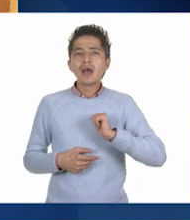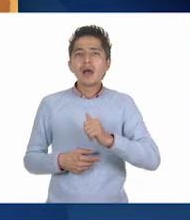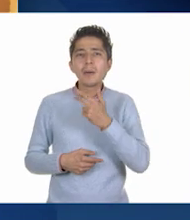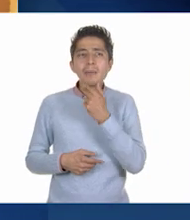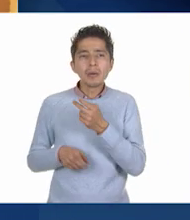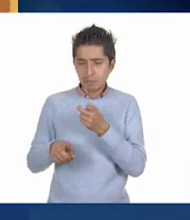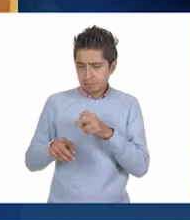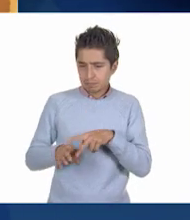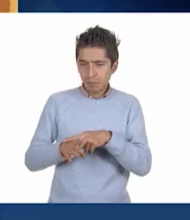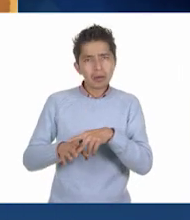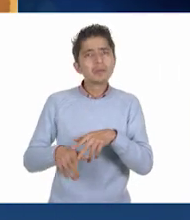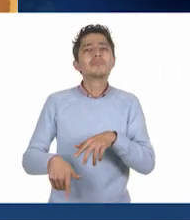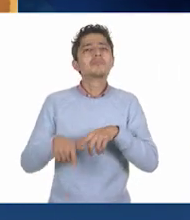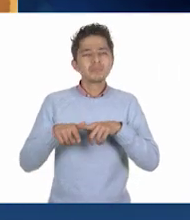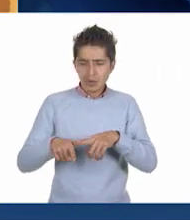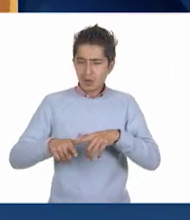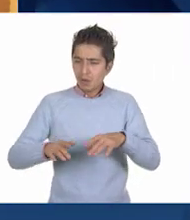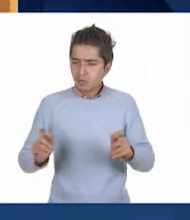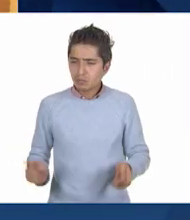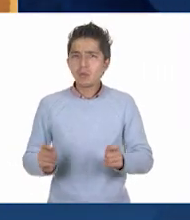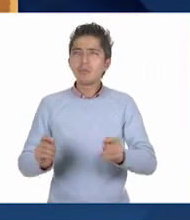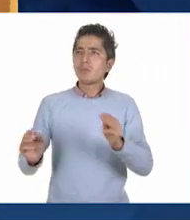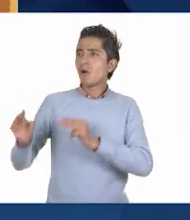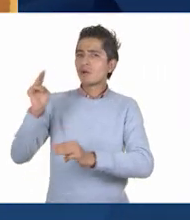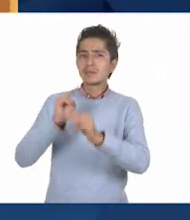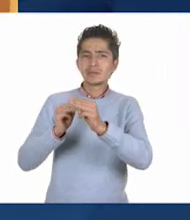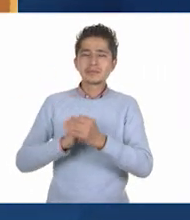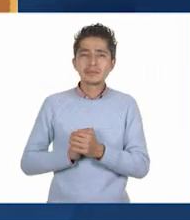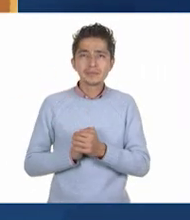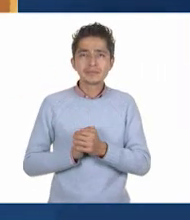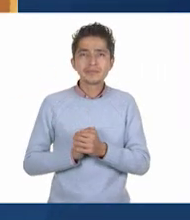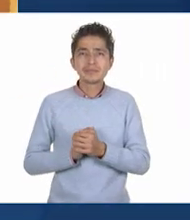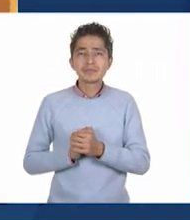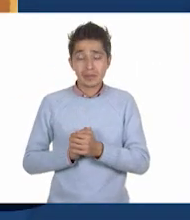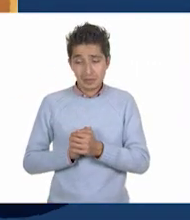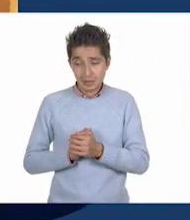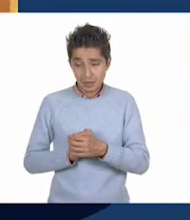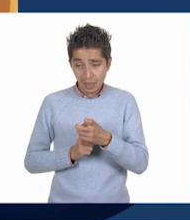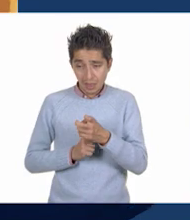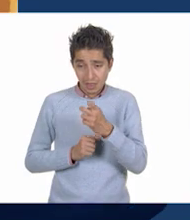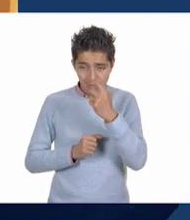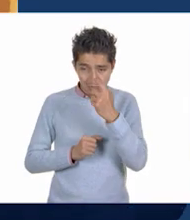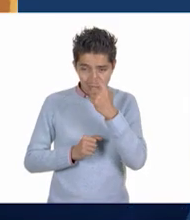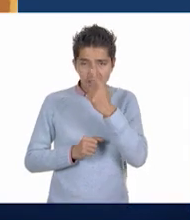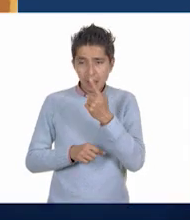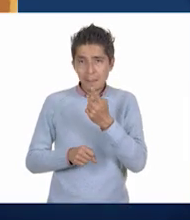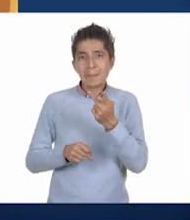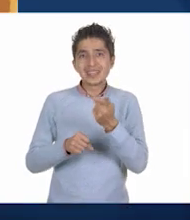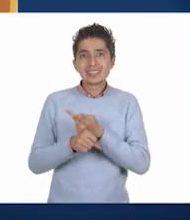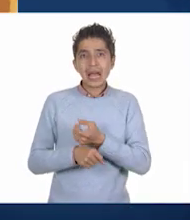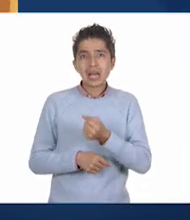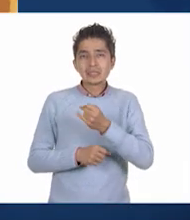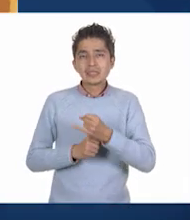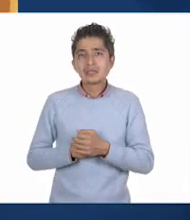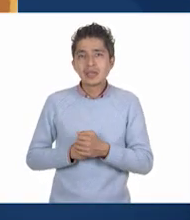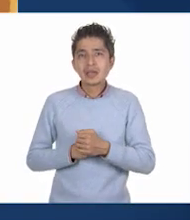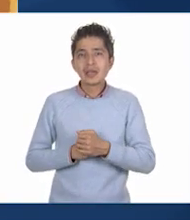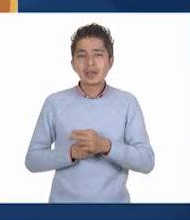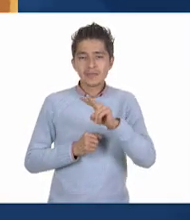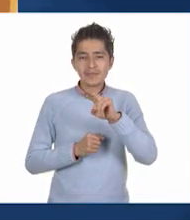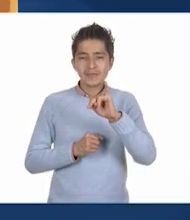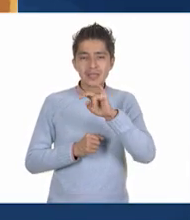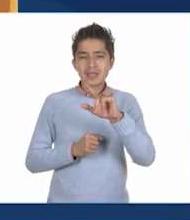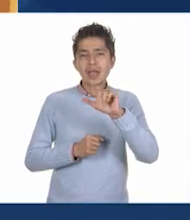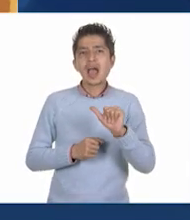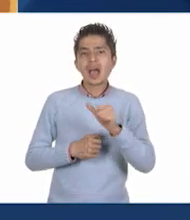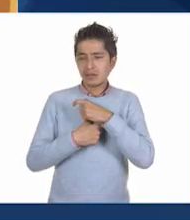se tuvo que echar al monte. Y era fatal que ocurriera lo que ocurrió. Villa hizo a un